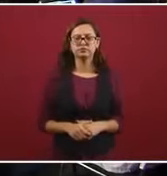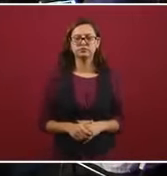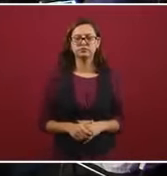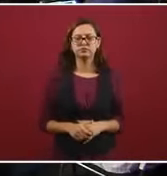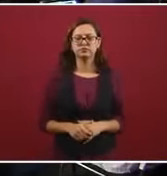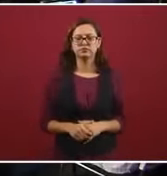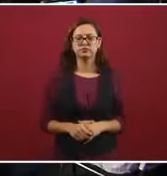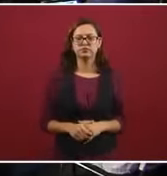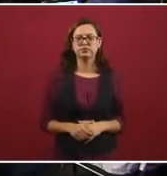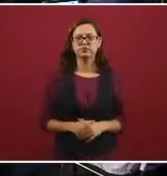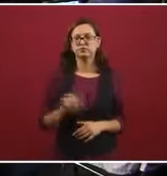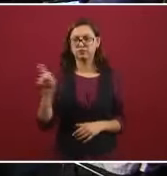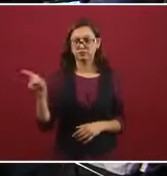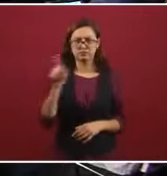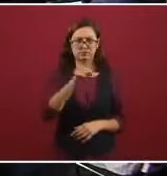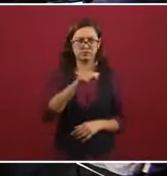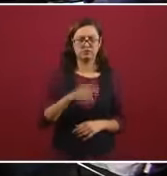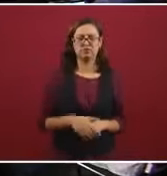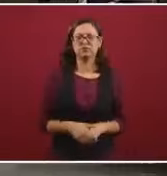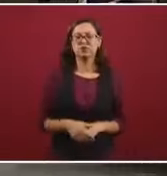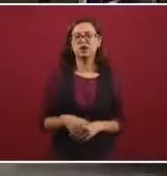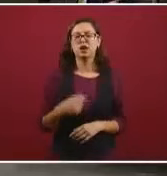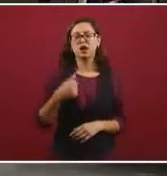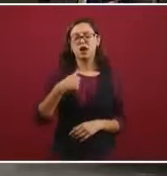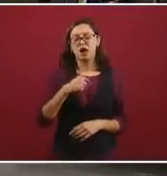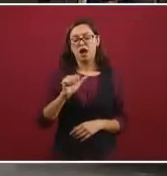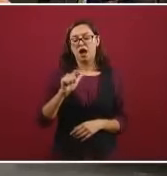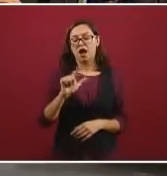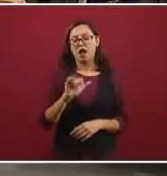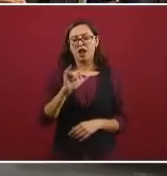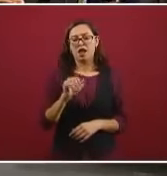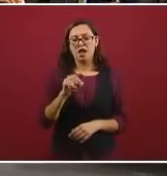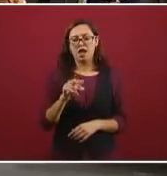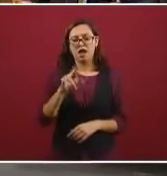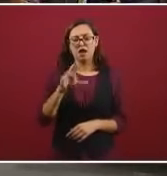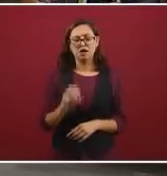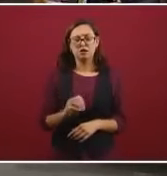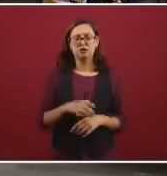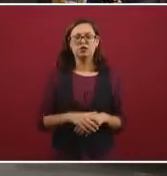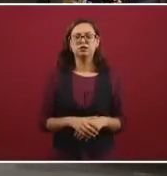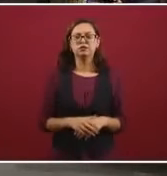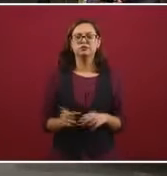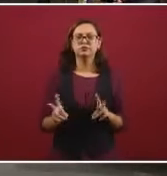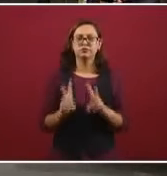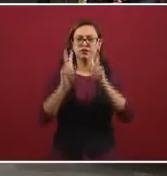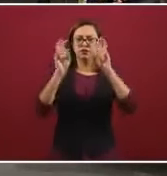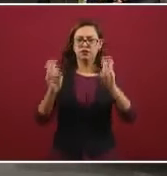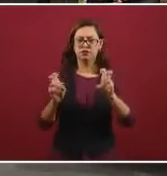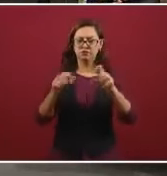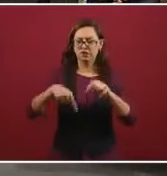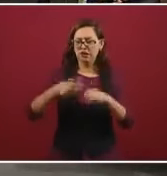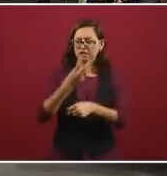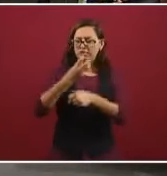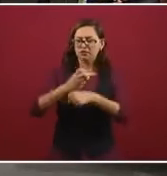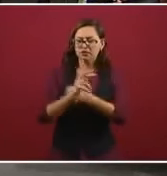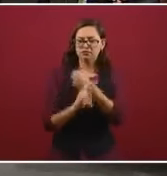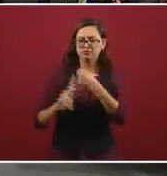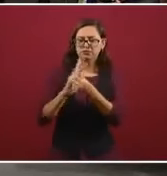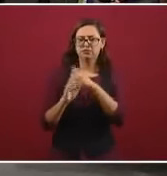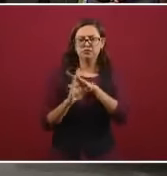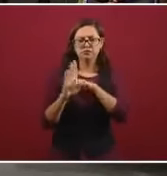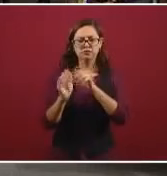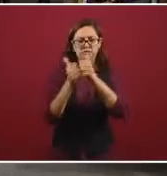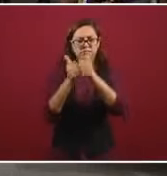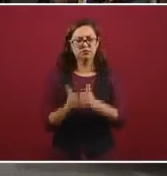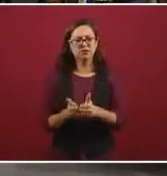luego voy contigo. Sí. Buenos días, canciller. Alejandro Alemán, de Diario Plaza Juárez. Este asunto del tercer país seguro, ¿es un tema